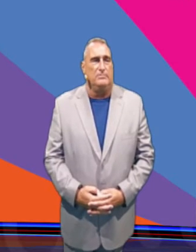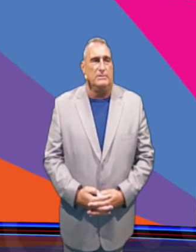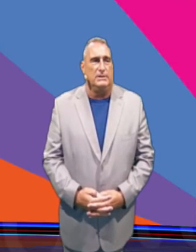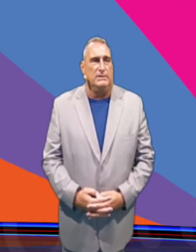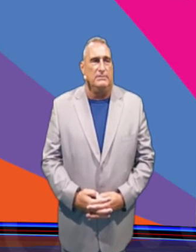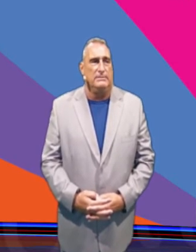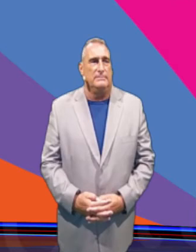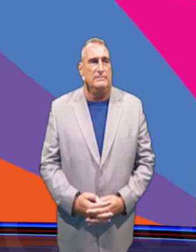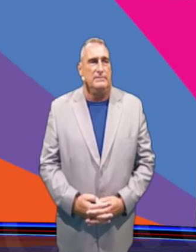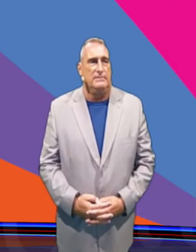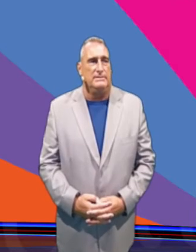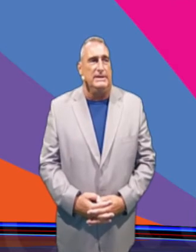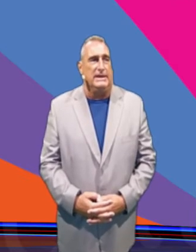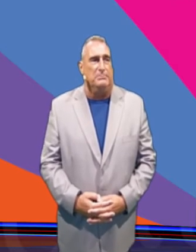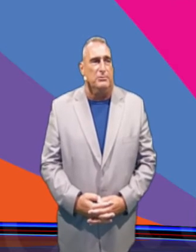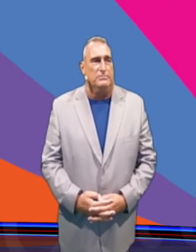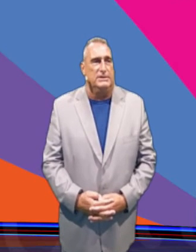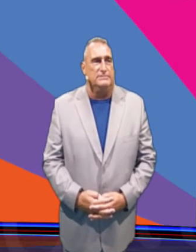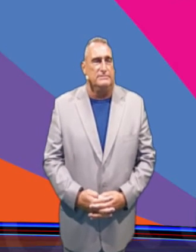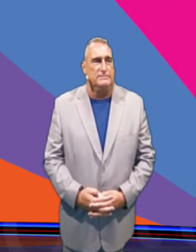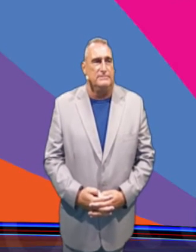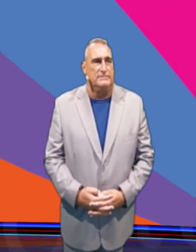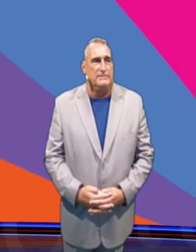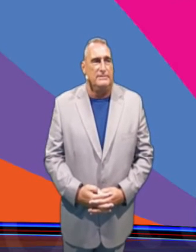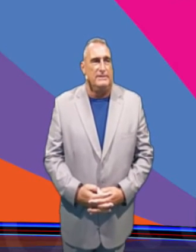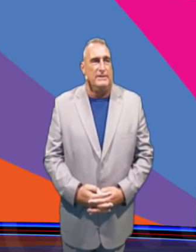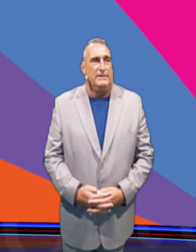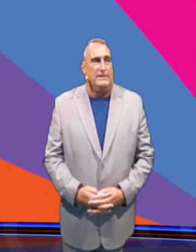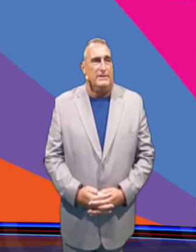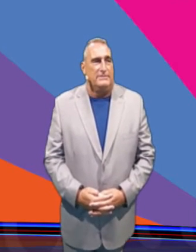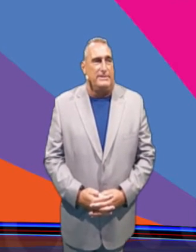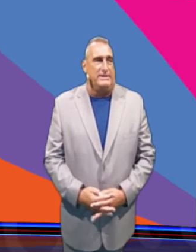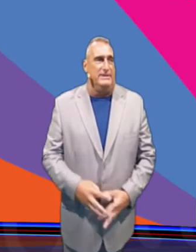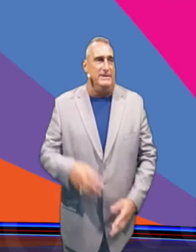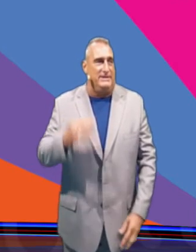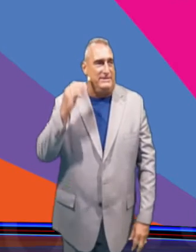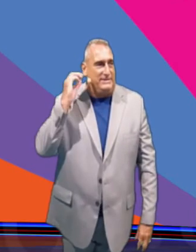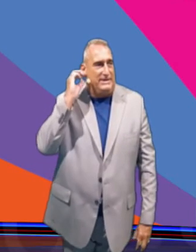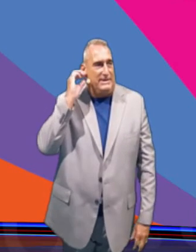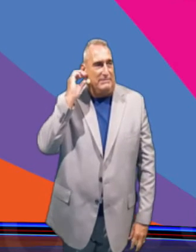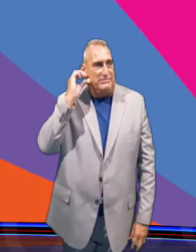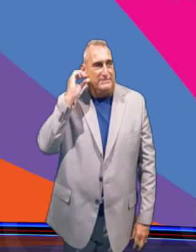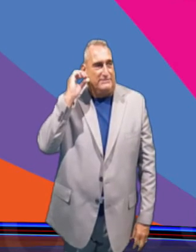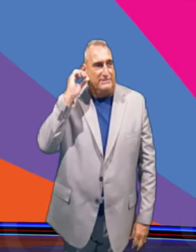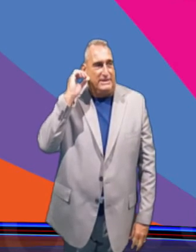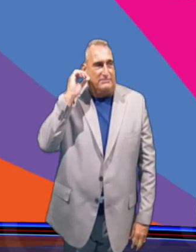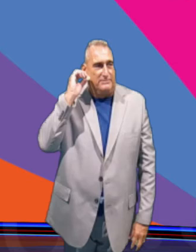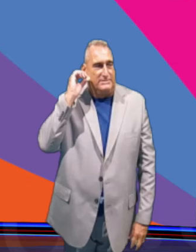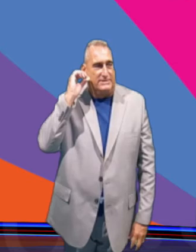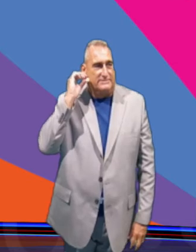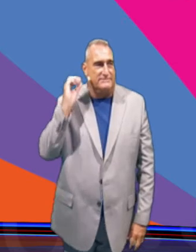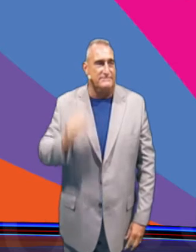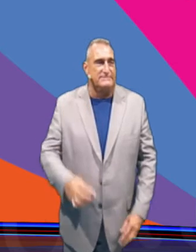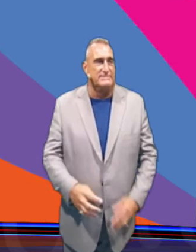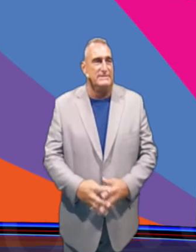¿Cómo? ¿Qué tiene que ver? Te Tienen campo los pregunto. muchachos. Ah, tienen campo los muchachos. Tienen campo, tienen un montón de campo los